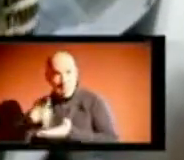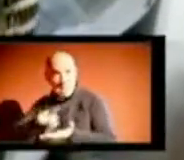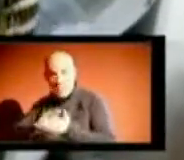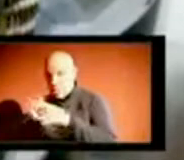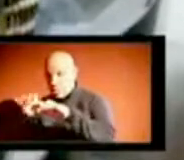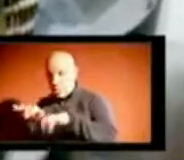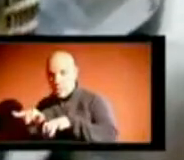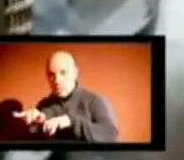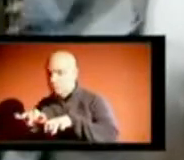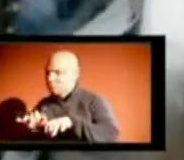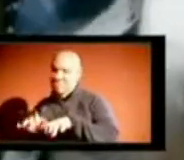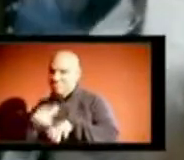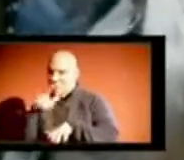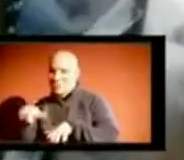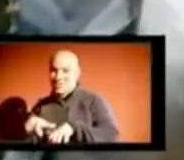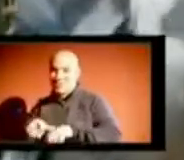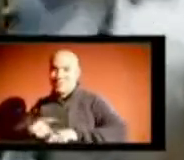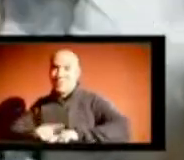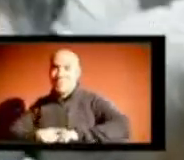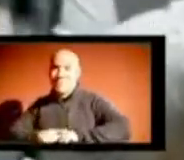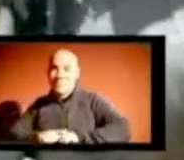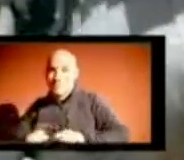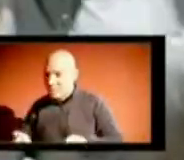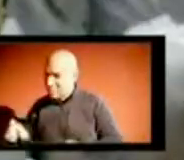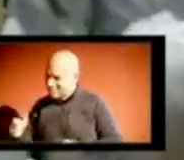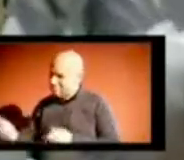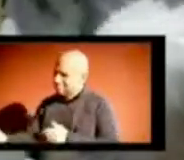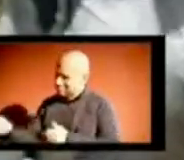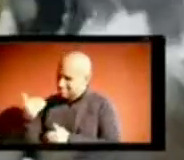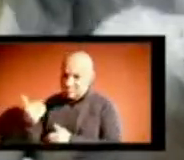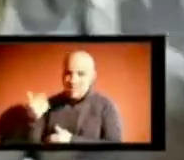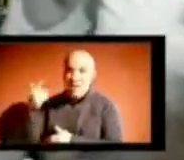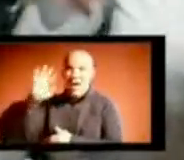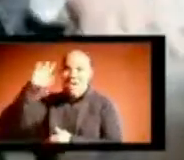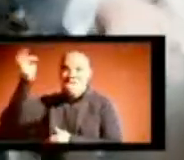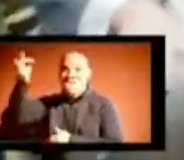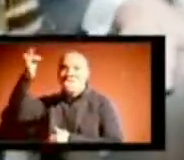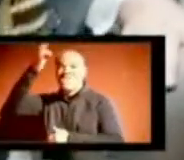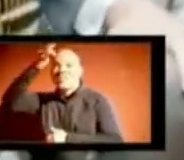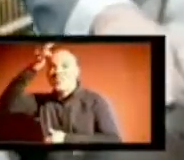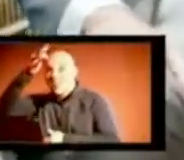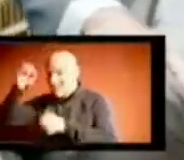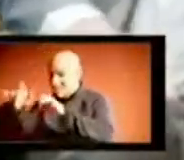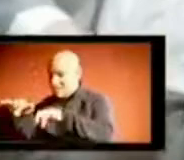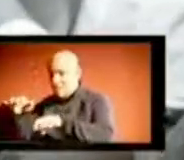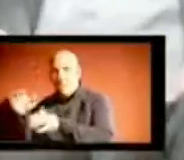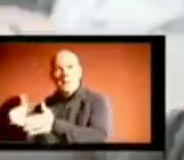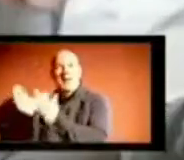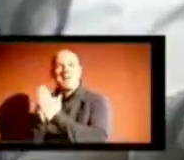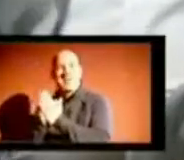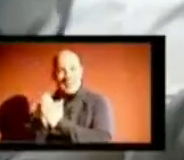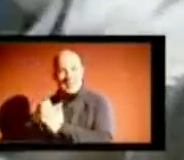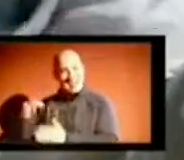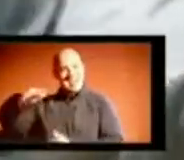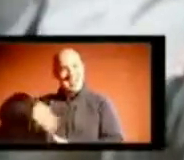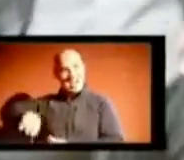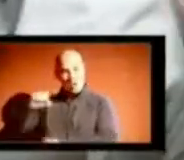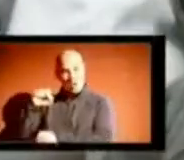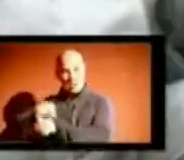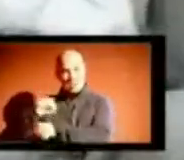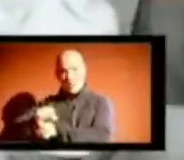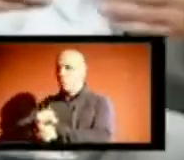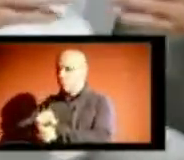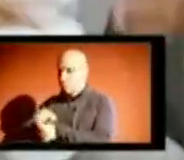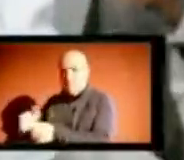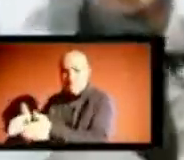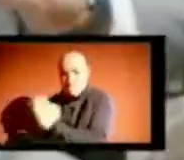Pero sí tenemos que llevarlos a radicar la planilla federal para reclamar el CTC. Entonces, ahí, por